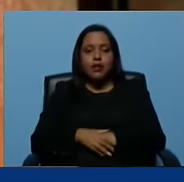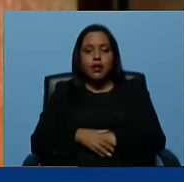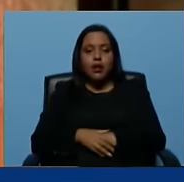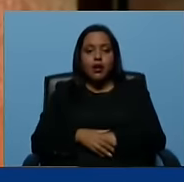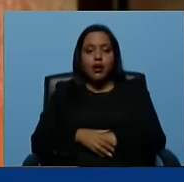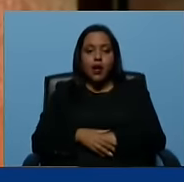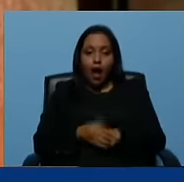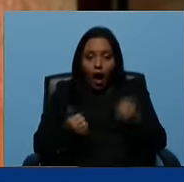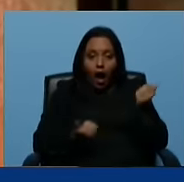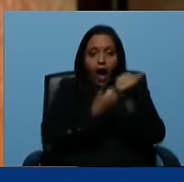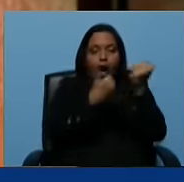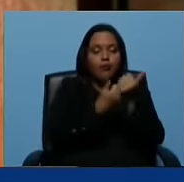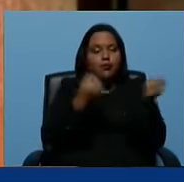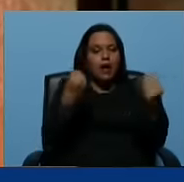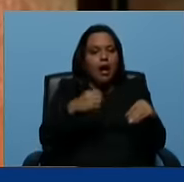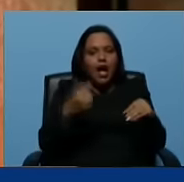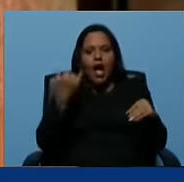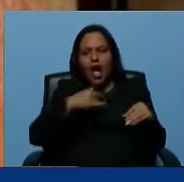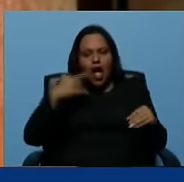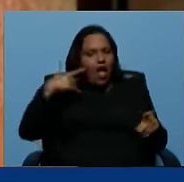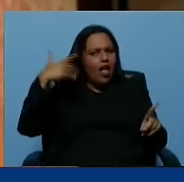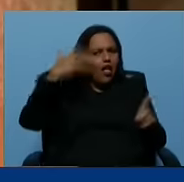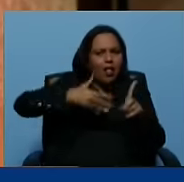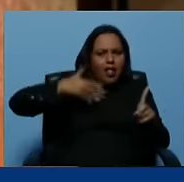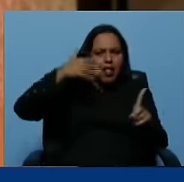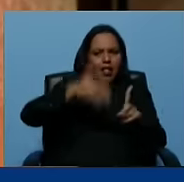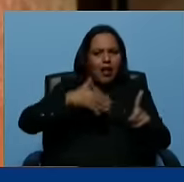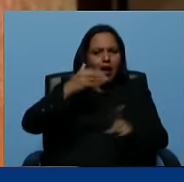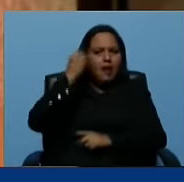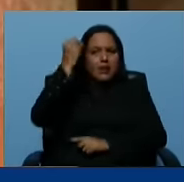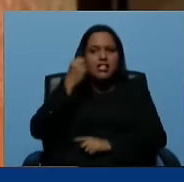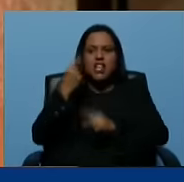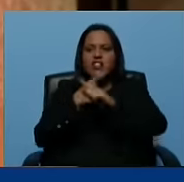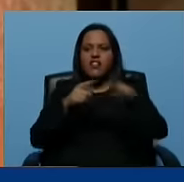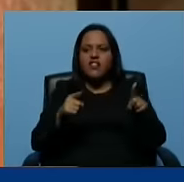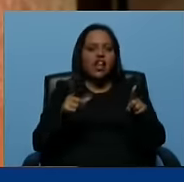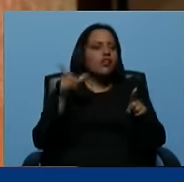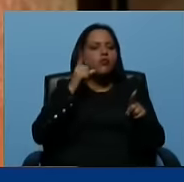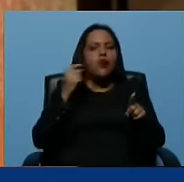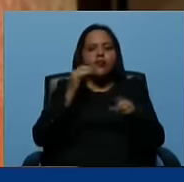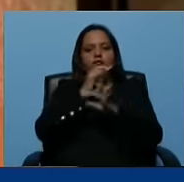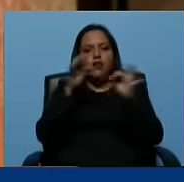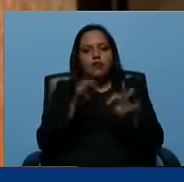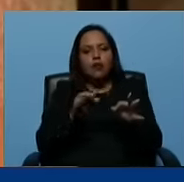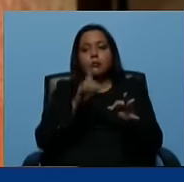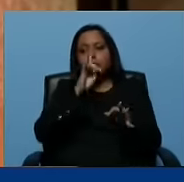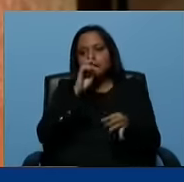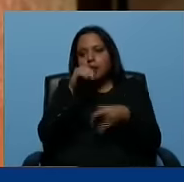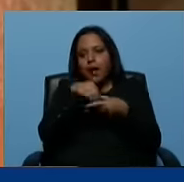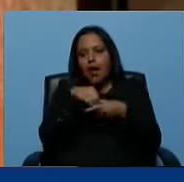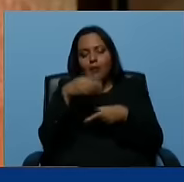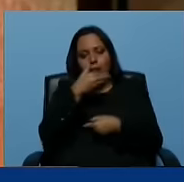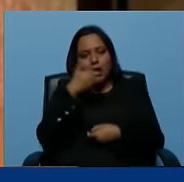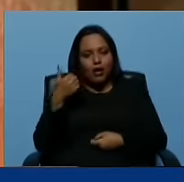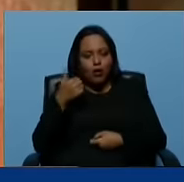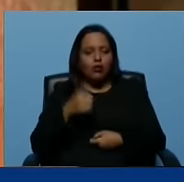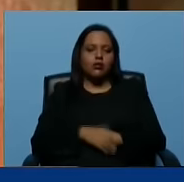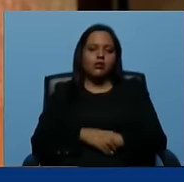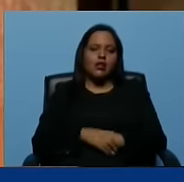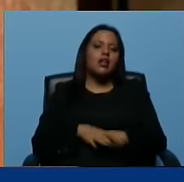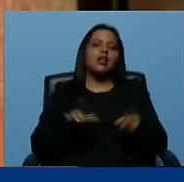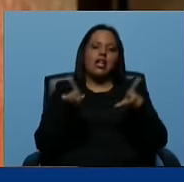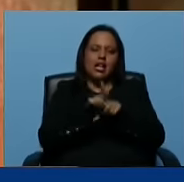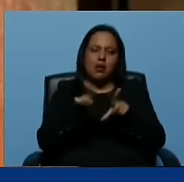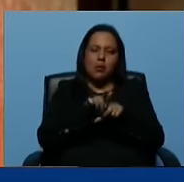reforzar, la amplifican a tal nivel que quienes piensen diferente no tienen más remedio que quedarse callados, que fue lo que